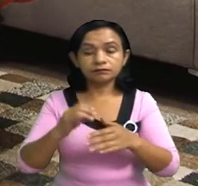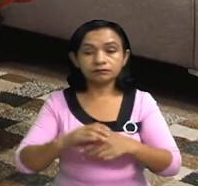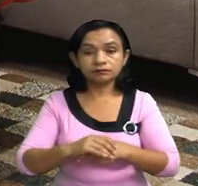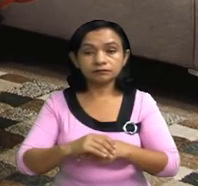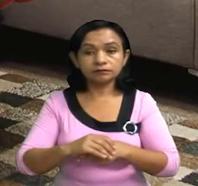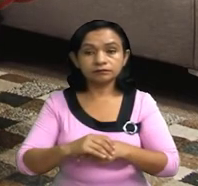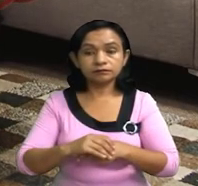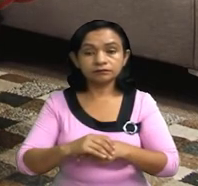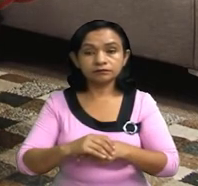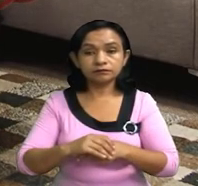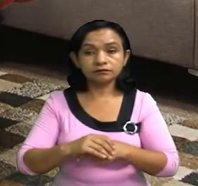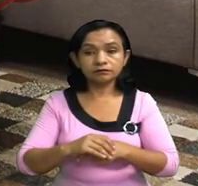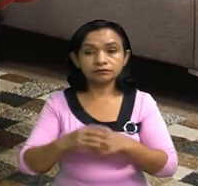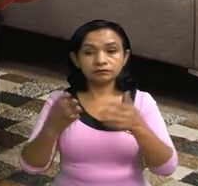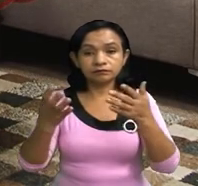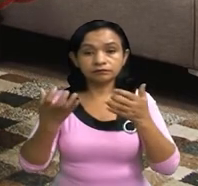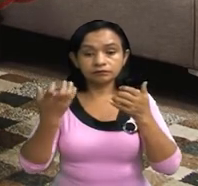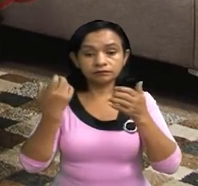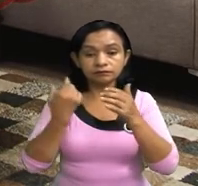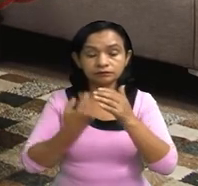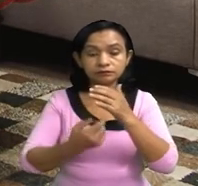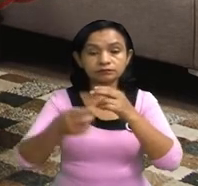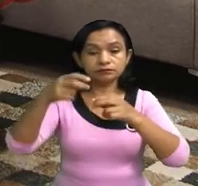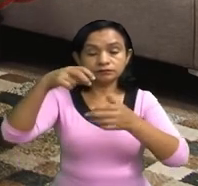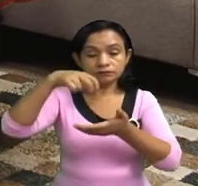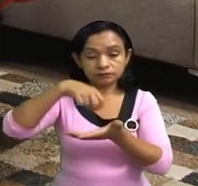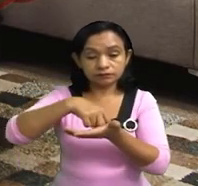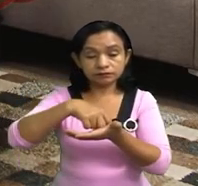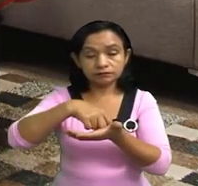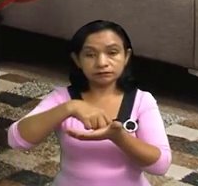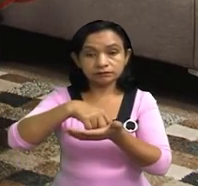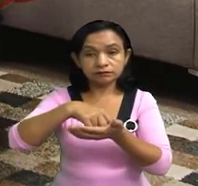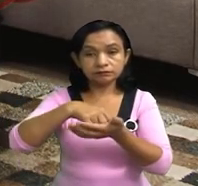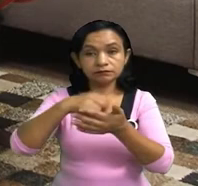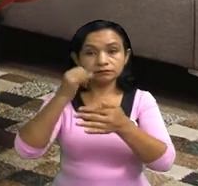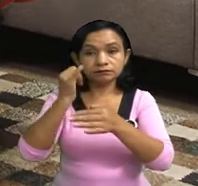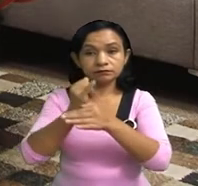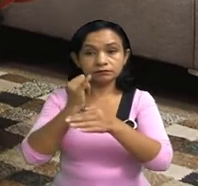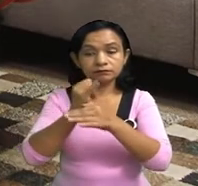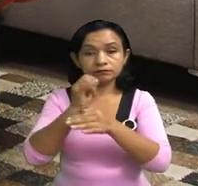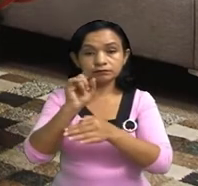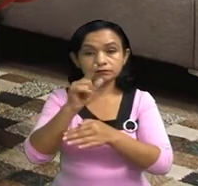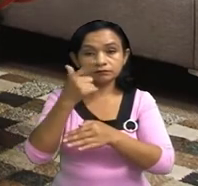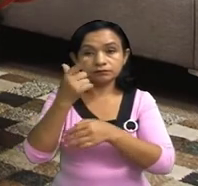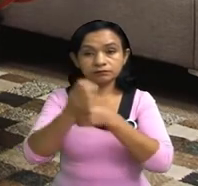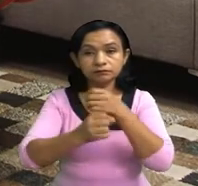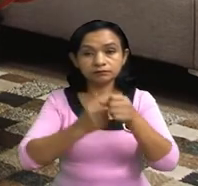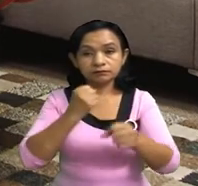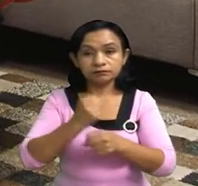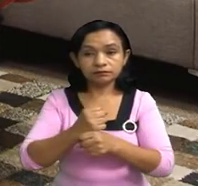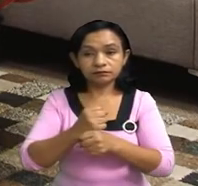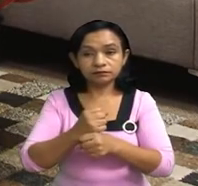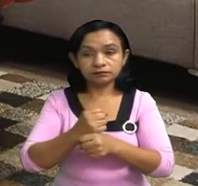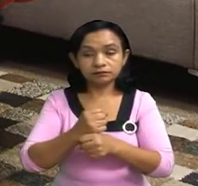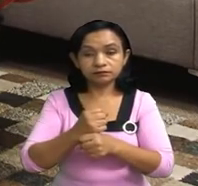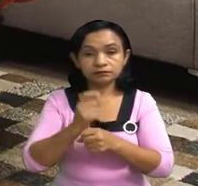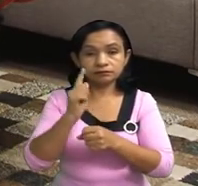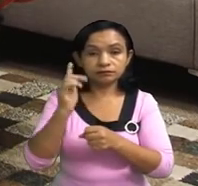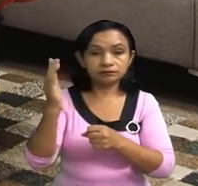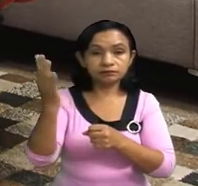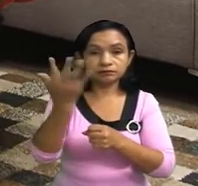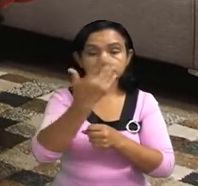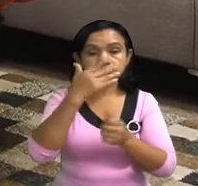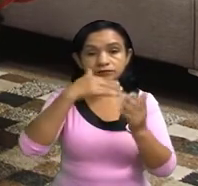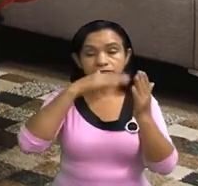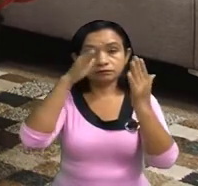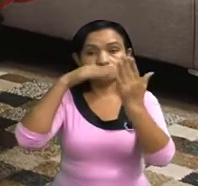que el padre quería entrar, arrodillarse y orar en ese templo donde estuvo 17 años. Ahí están todas las pinturas.